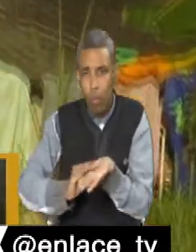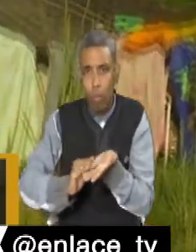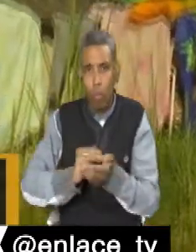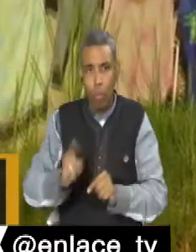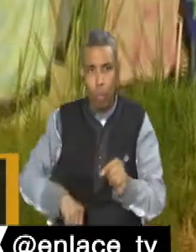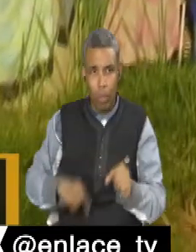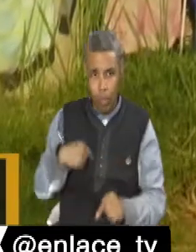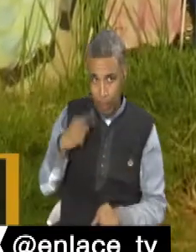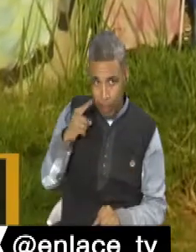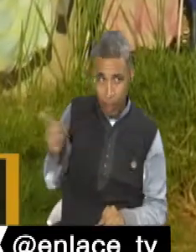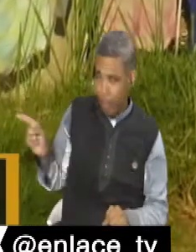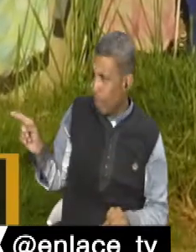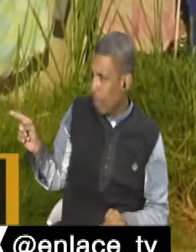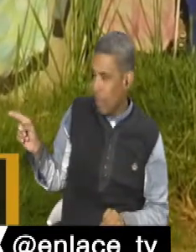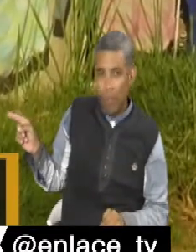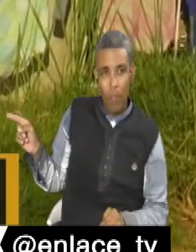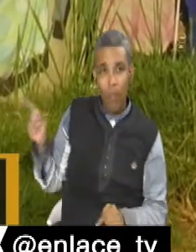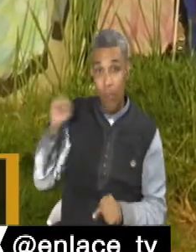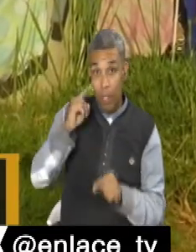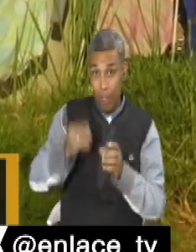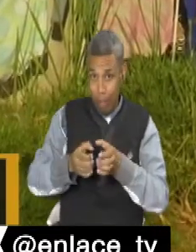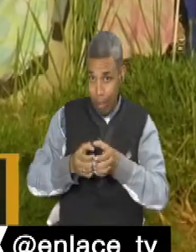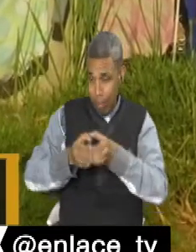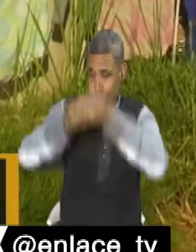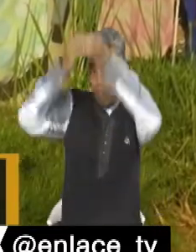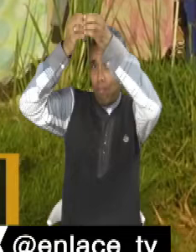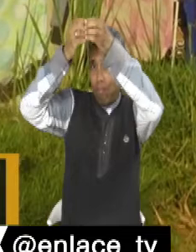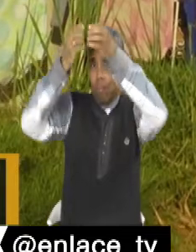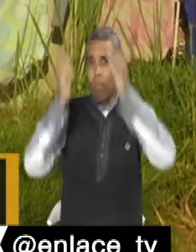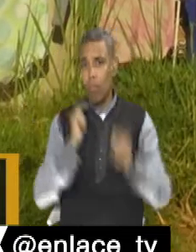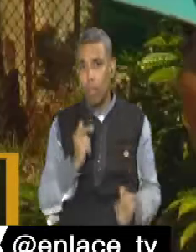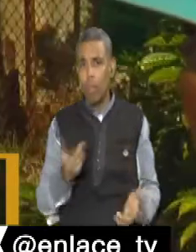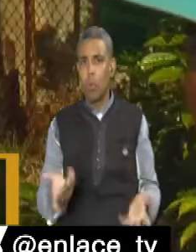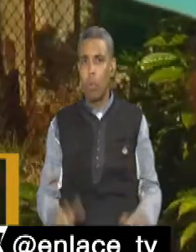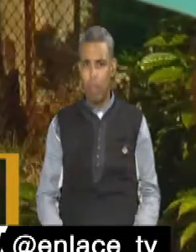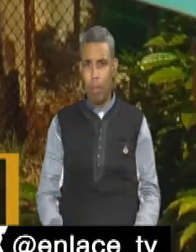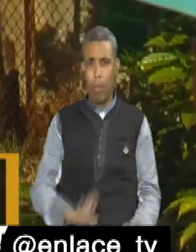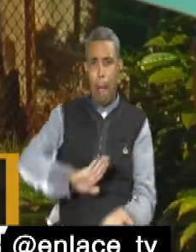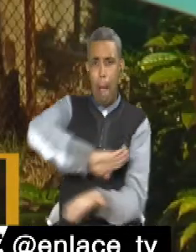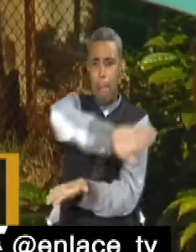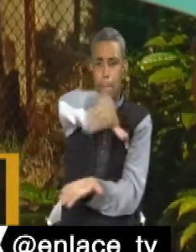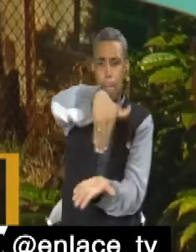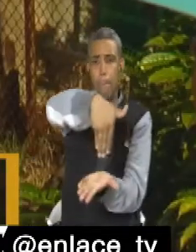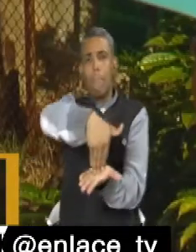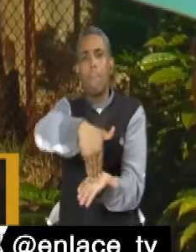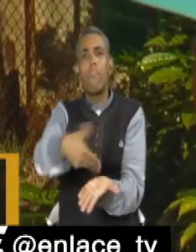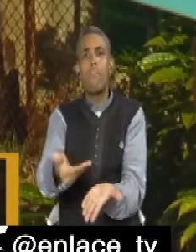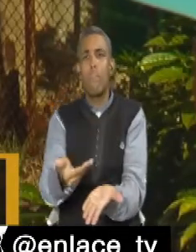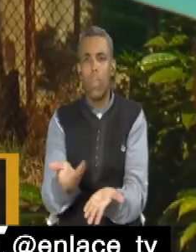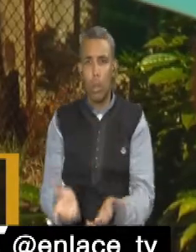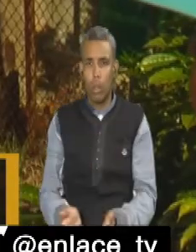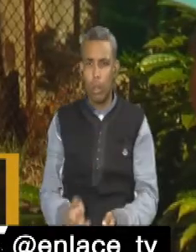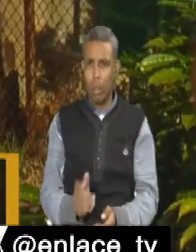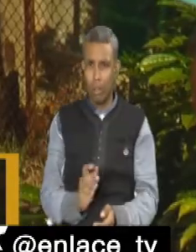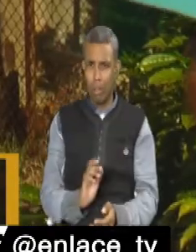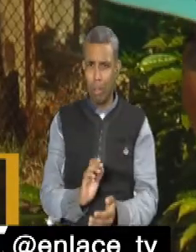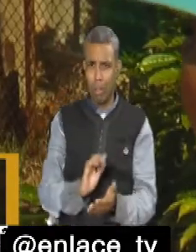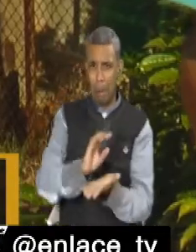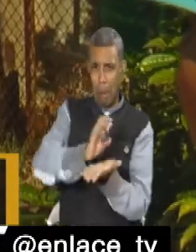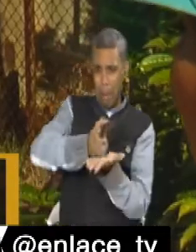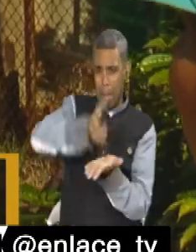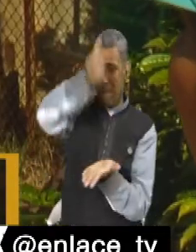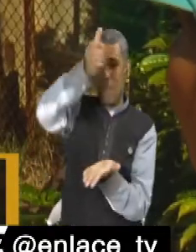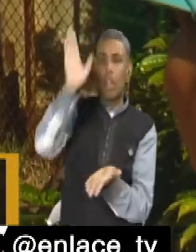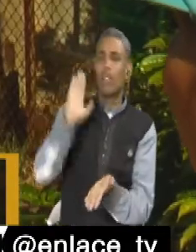de Santander que está impidiendo el desarrollo normal de las mismas. Se ha solicitado a la electrificadora